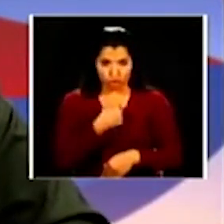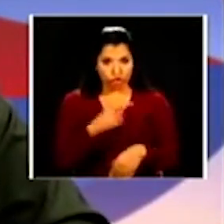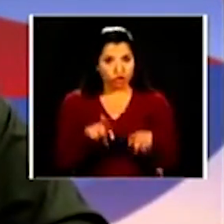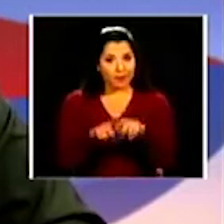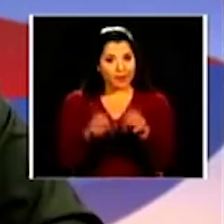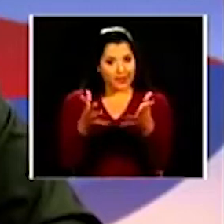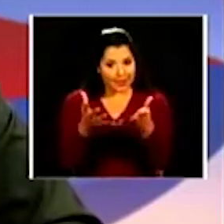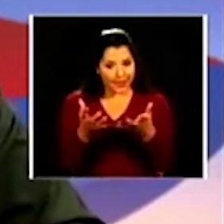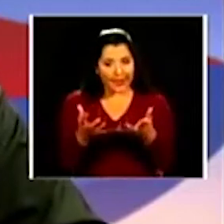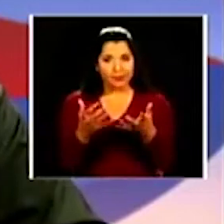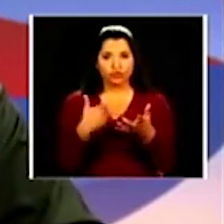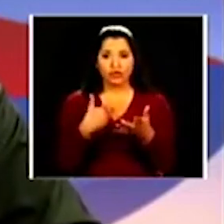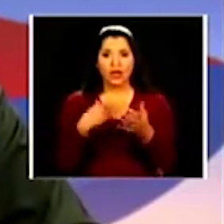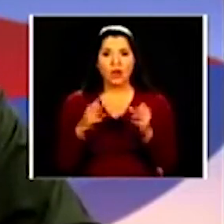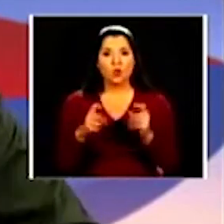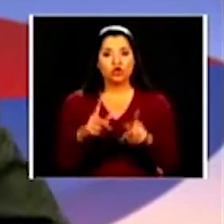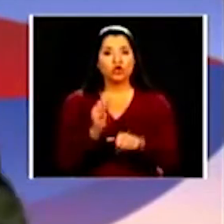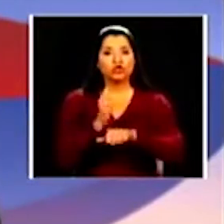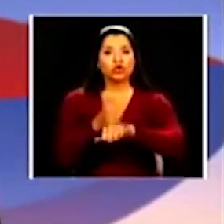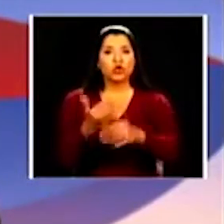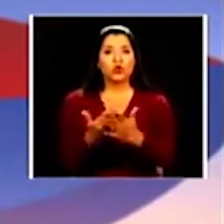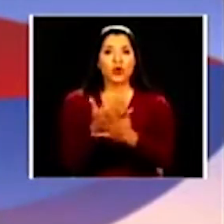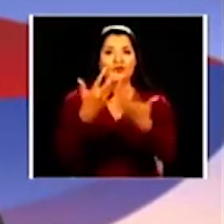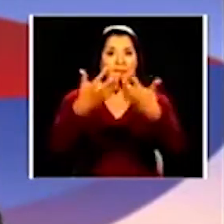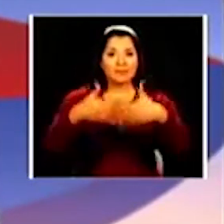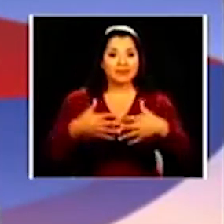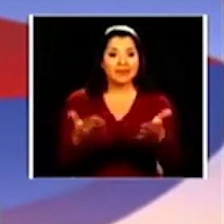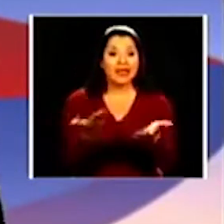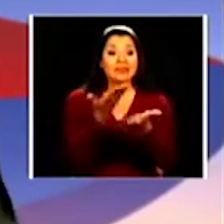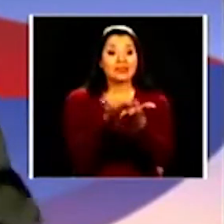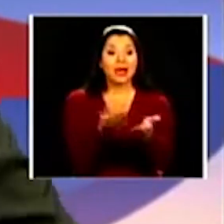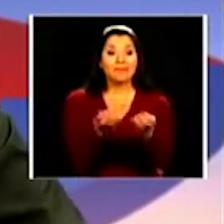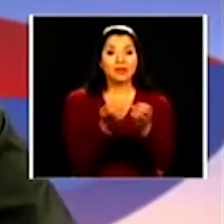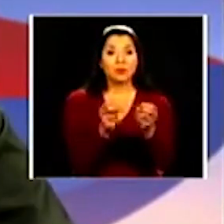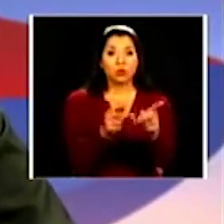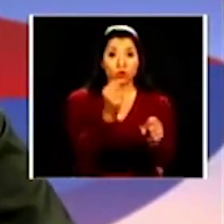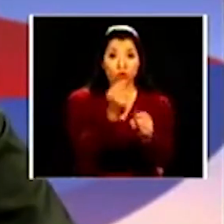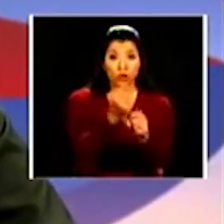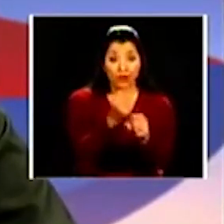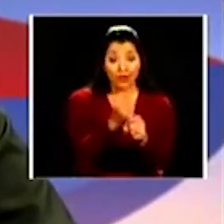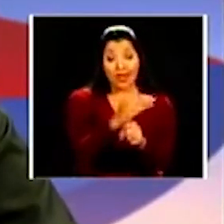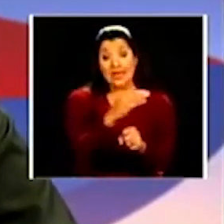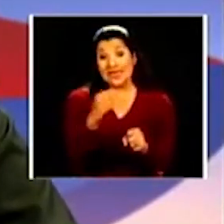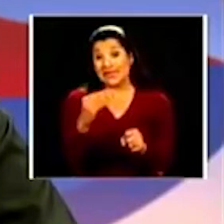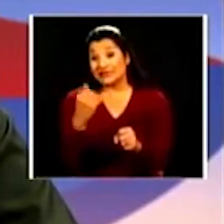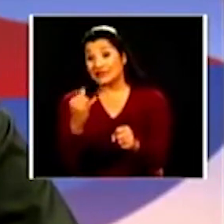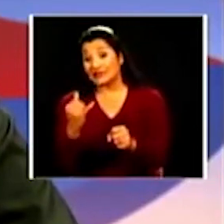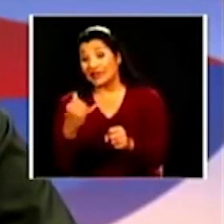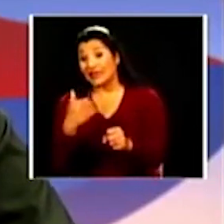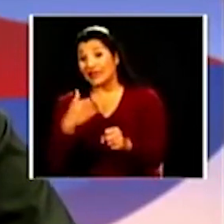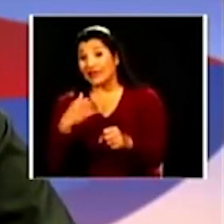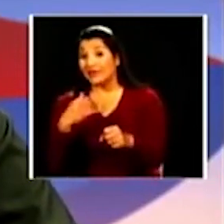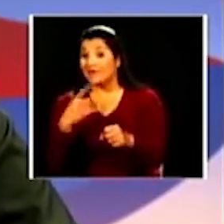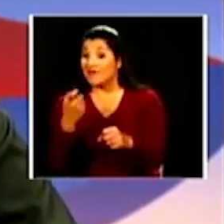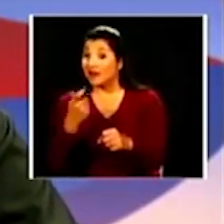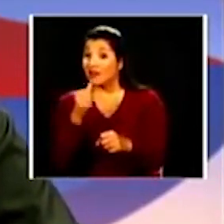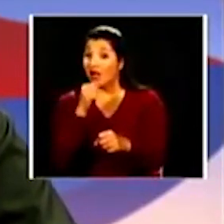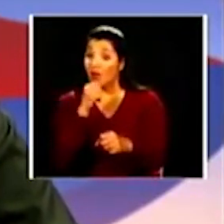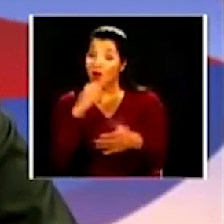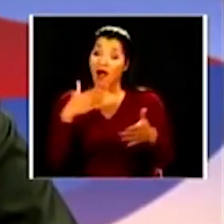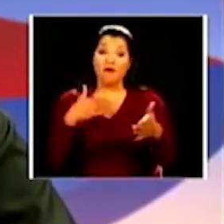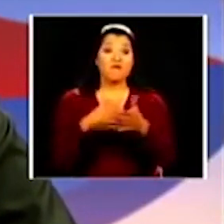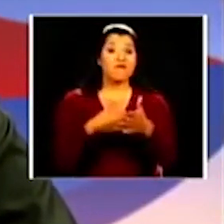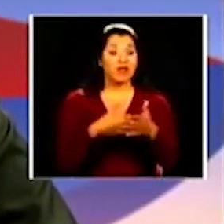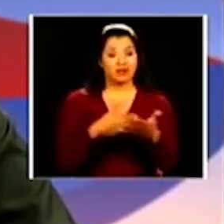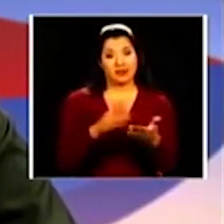nuevas empresas, de generar más empleo, y el tema del agua pues resultaría afectaría definitivamente nuestras